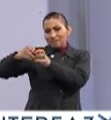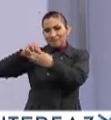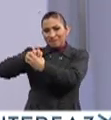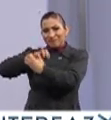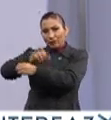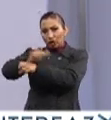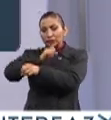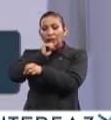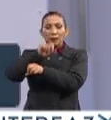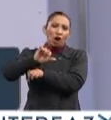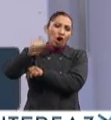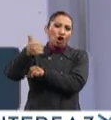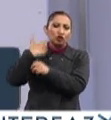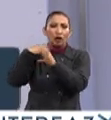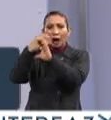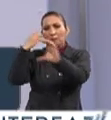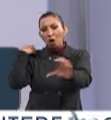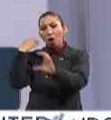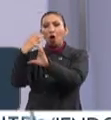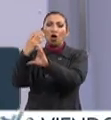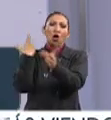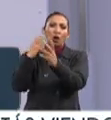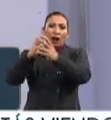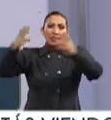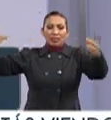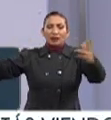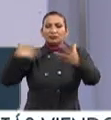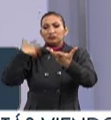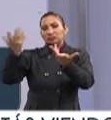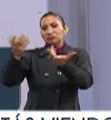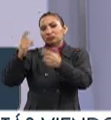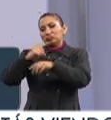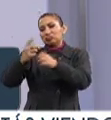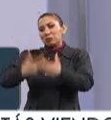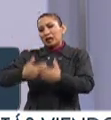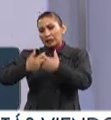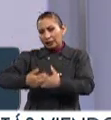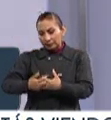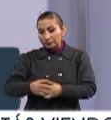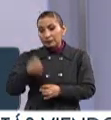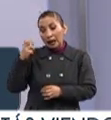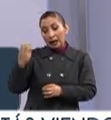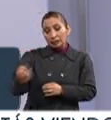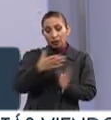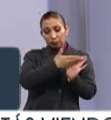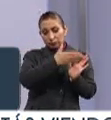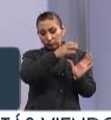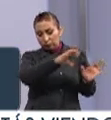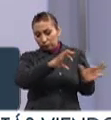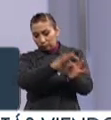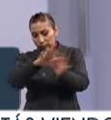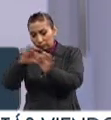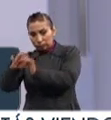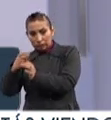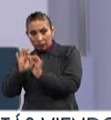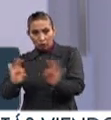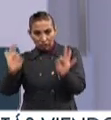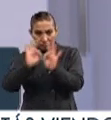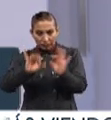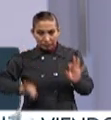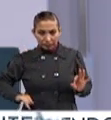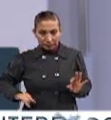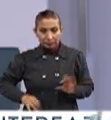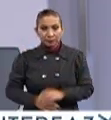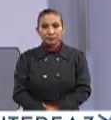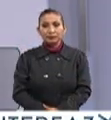solamente en automóviles, sino también en camiones, autobuses, tractocamiones. La verdad es de que es una asociación, una simbiosis muy, muy